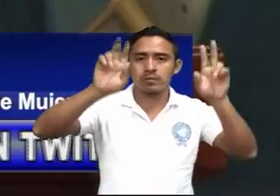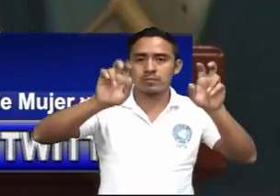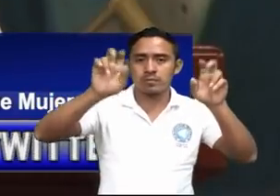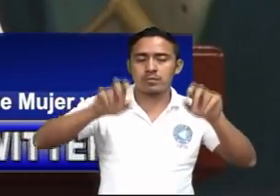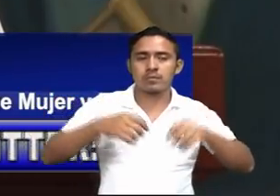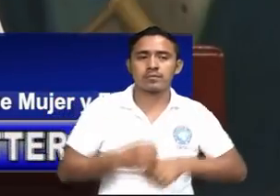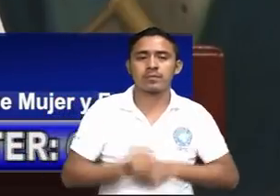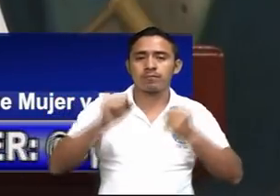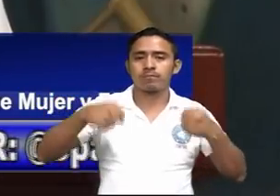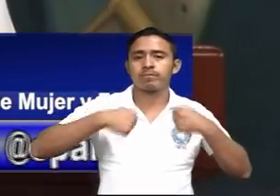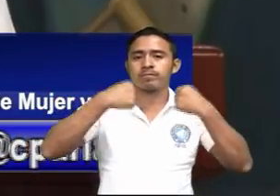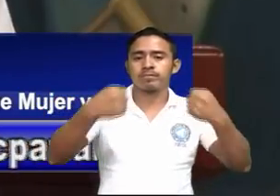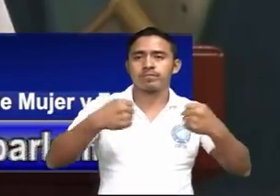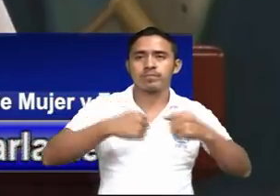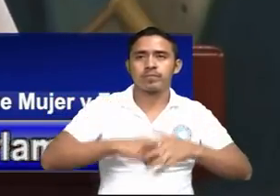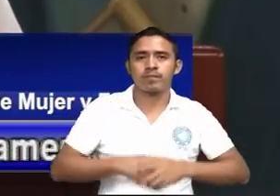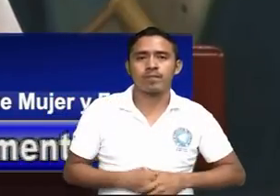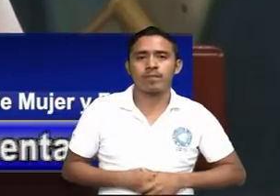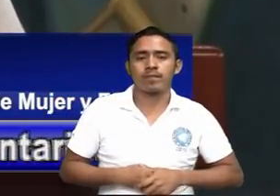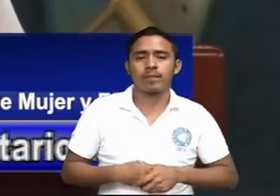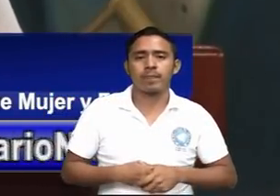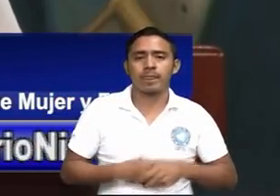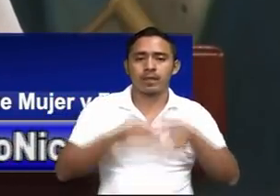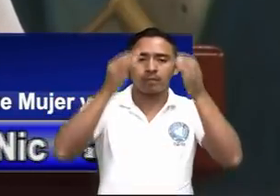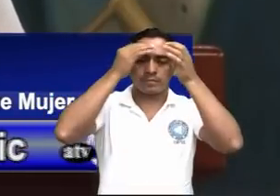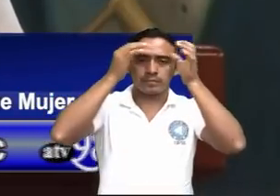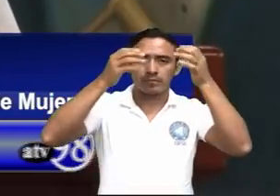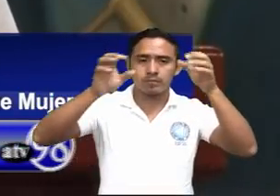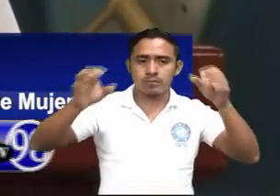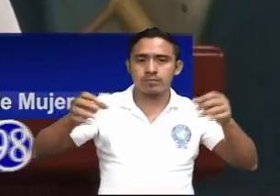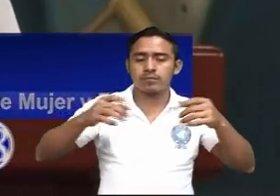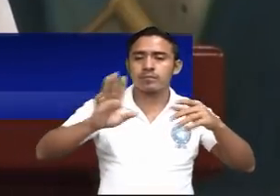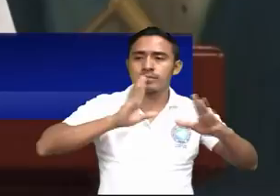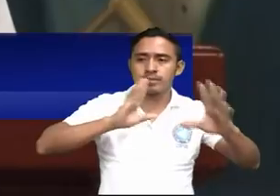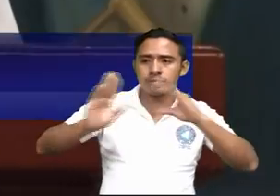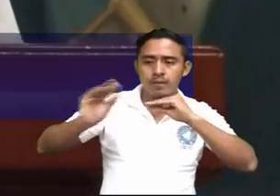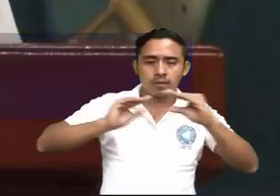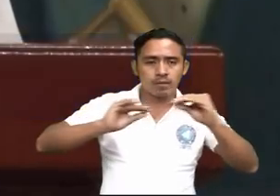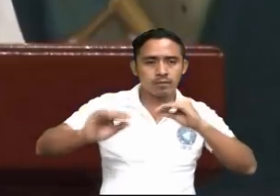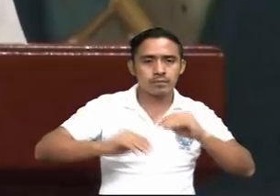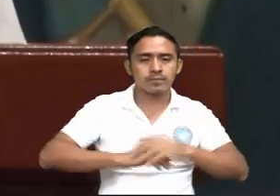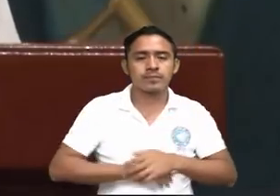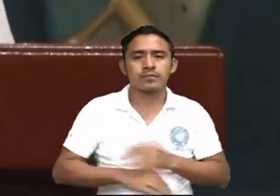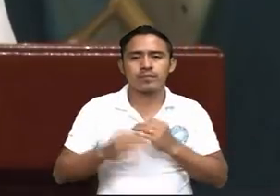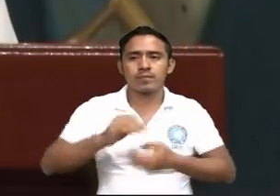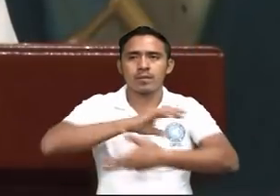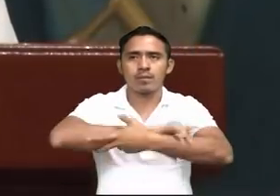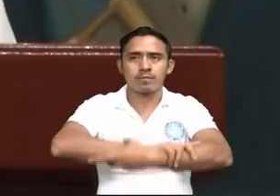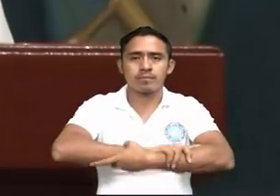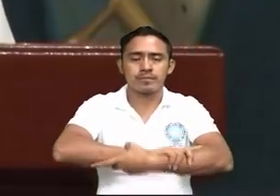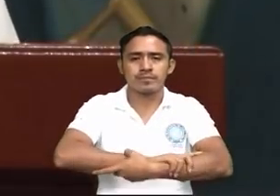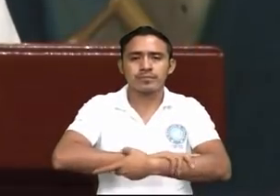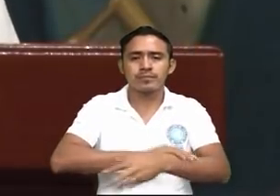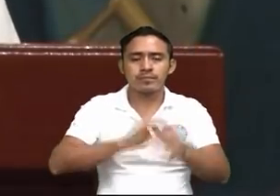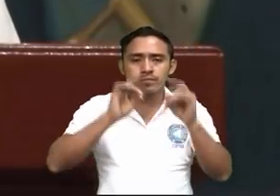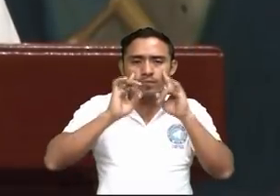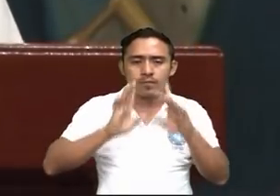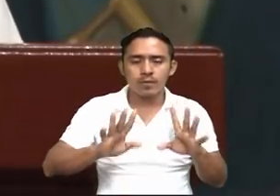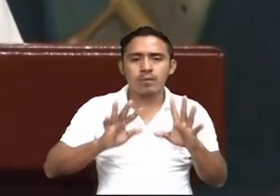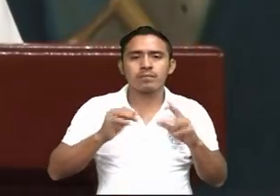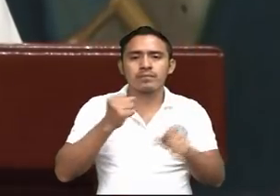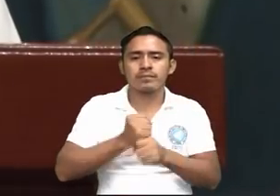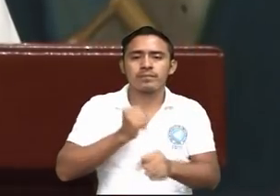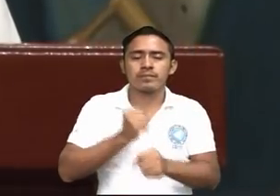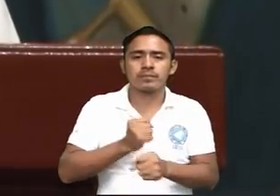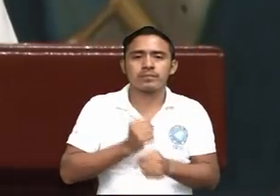del fortalecimiento de una cultura de diálogo, reconciliación, seguridad,